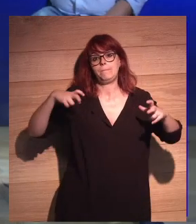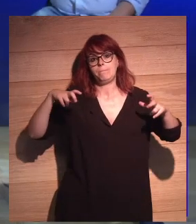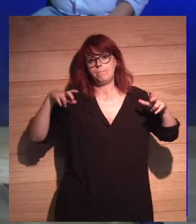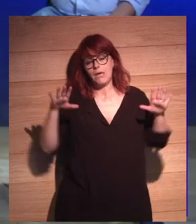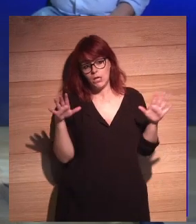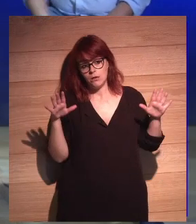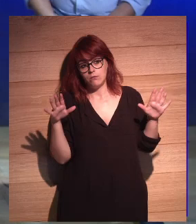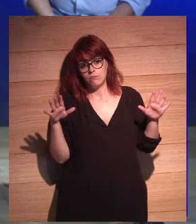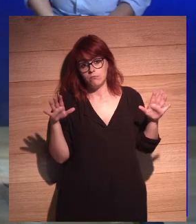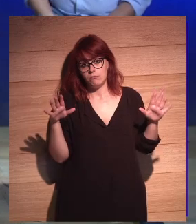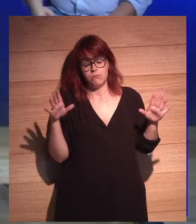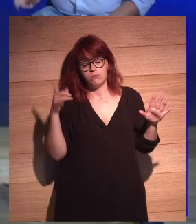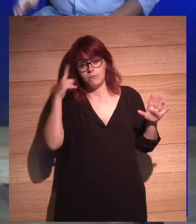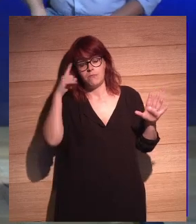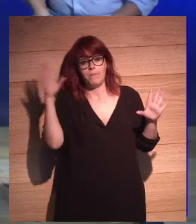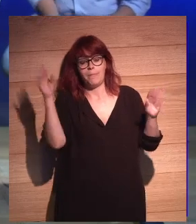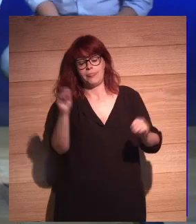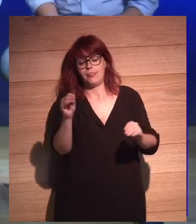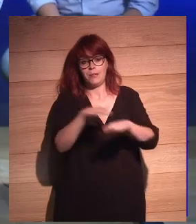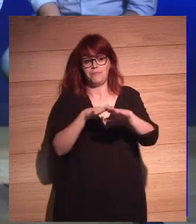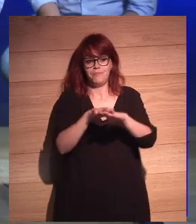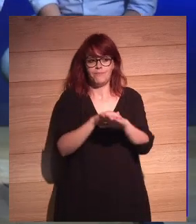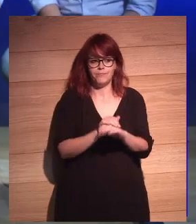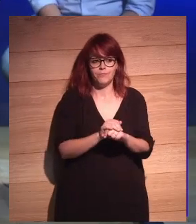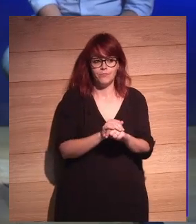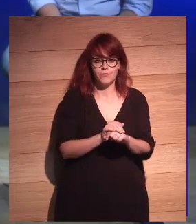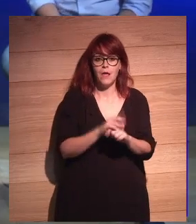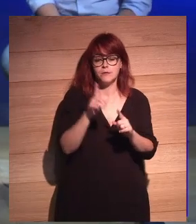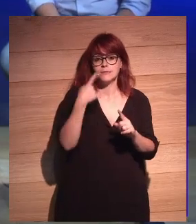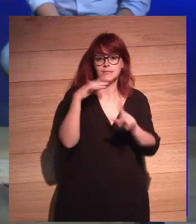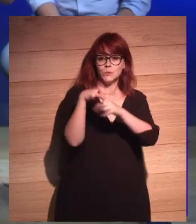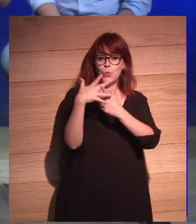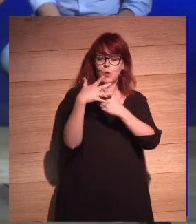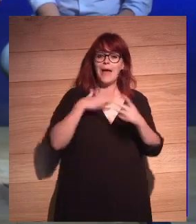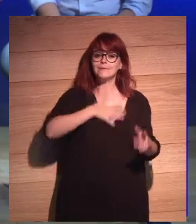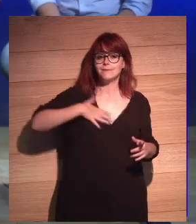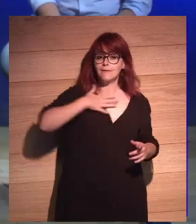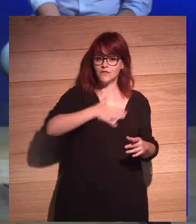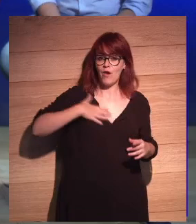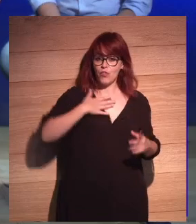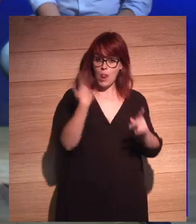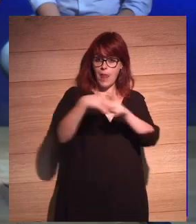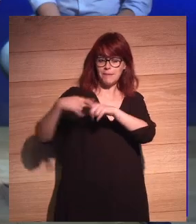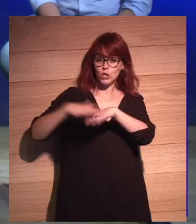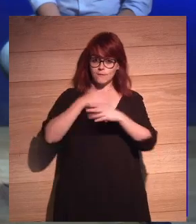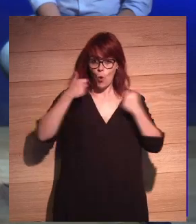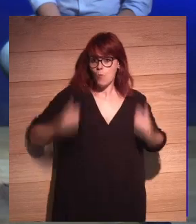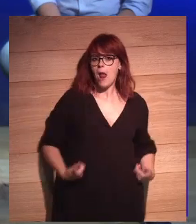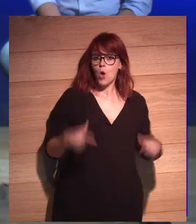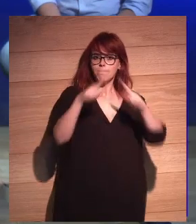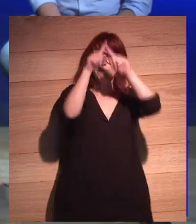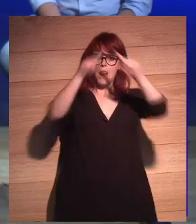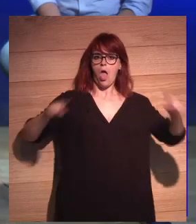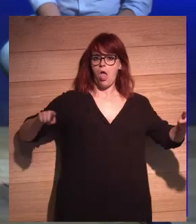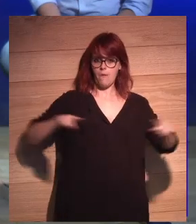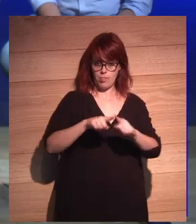no sé, ahí. Bueno, hay una pirámide de satisfacción de los elementos del ser humano, ¿de acuerdo?